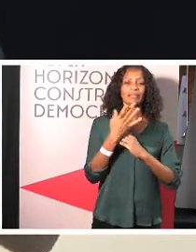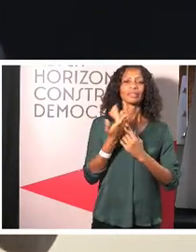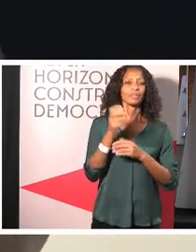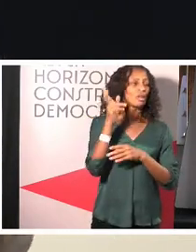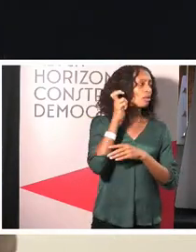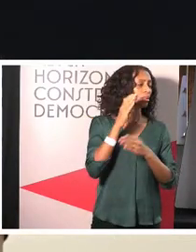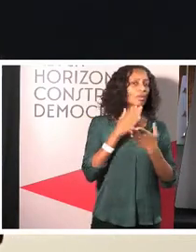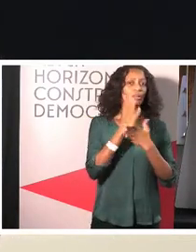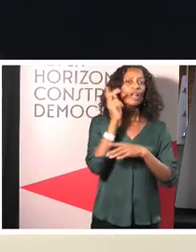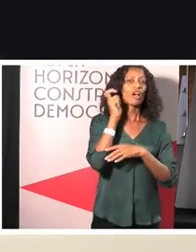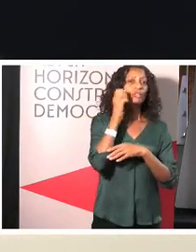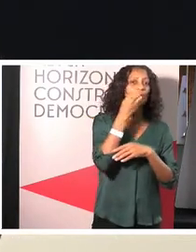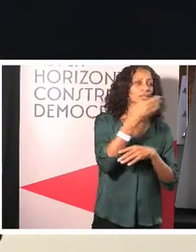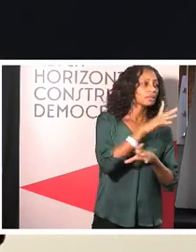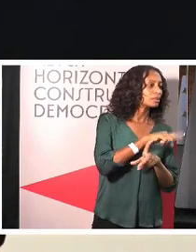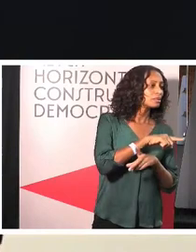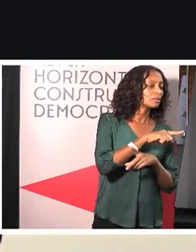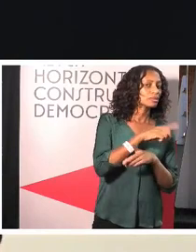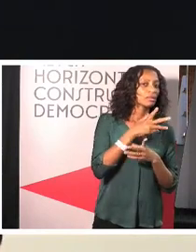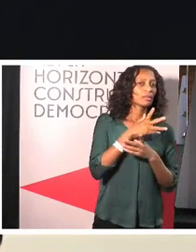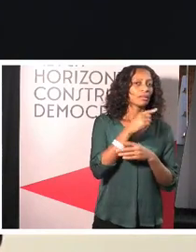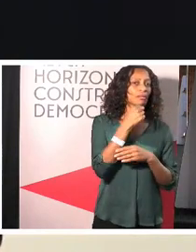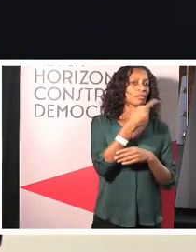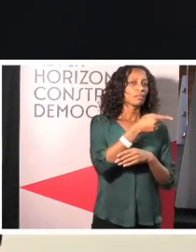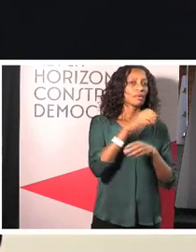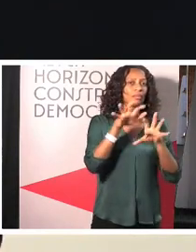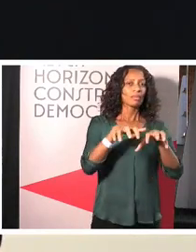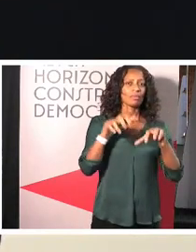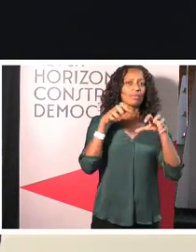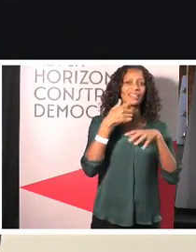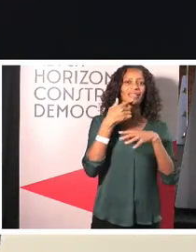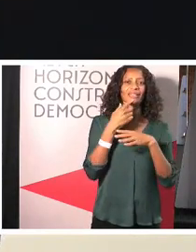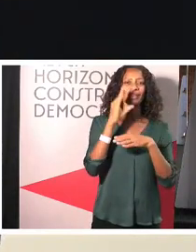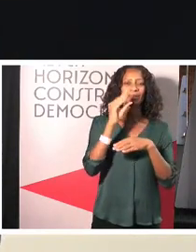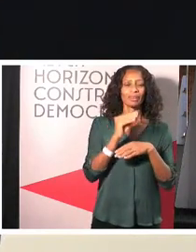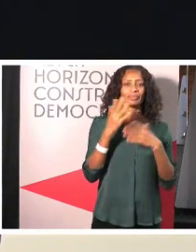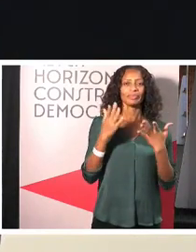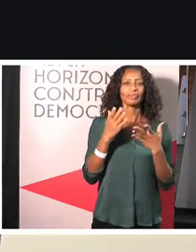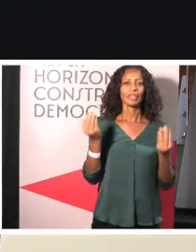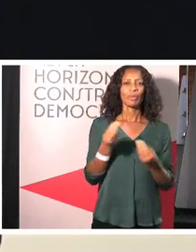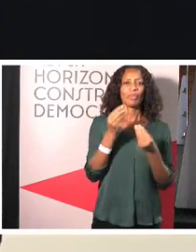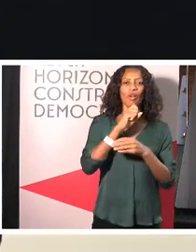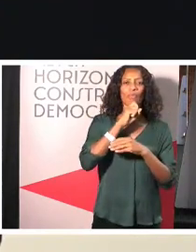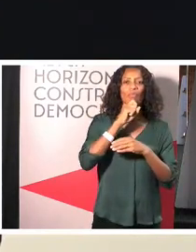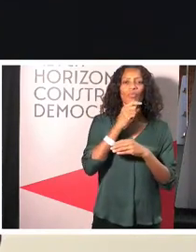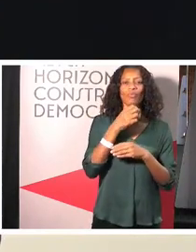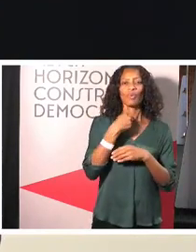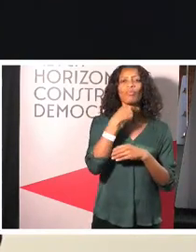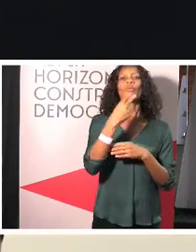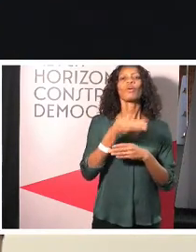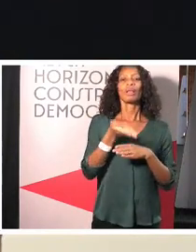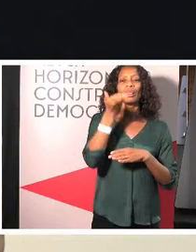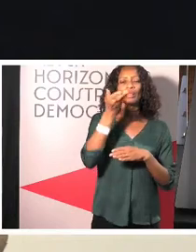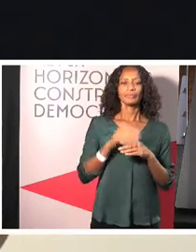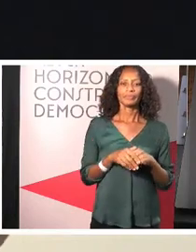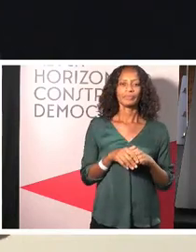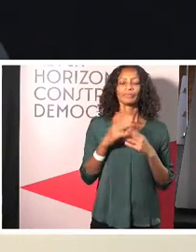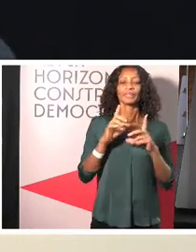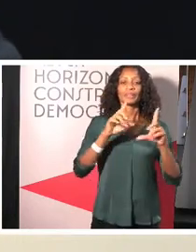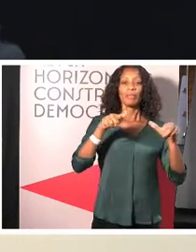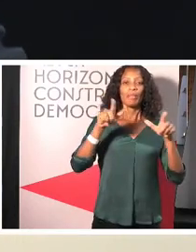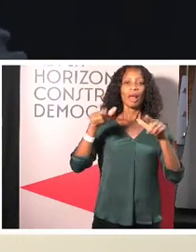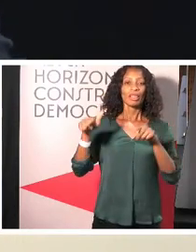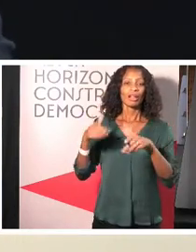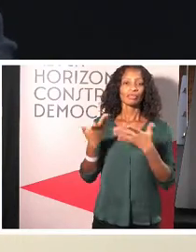así? O, bueno, yo me lo pego más. Así mejor. Es que parece que me lo como. Las plataformas habían creado una especie